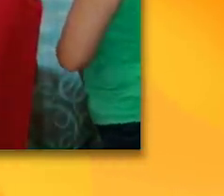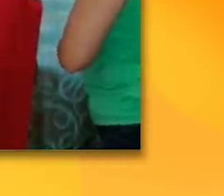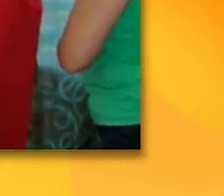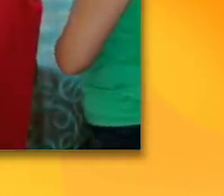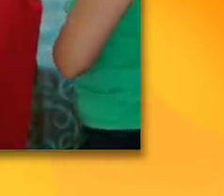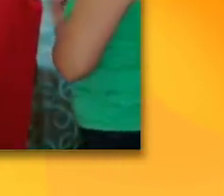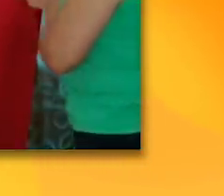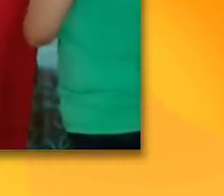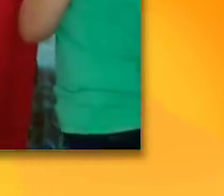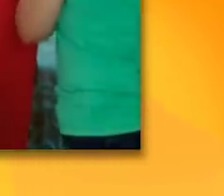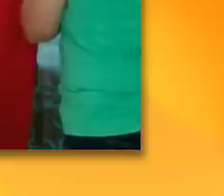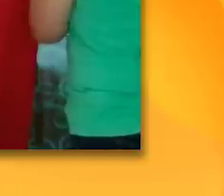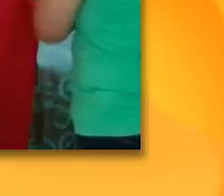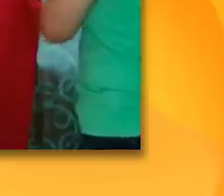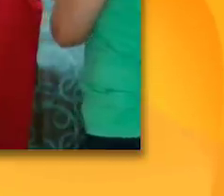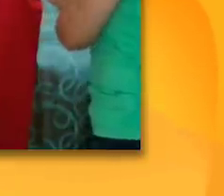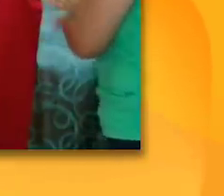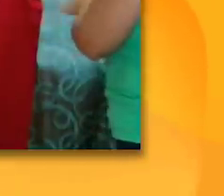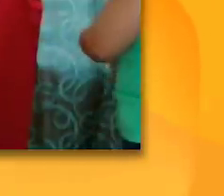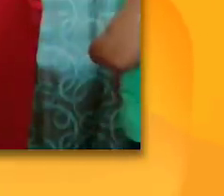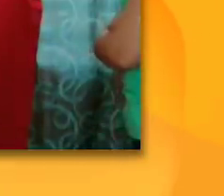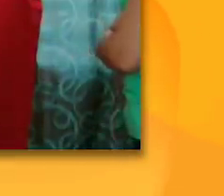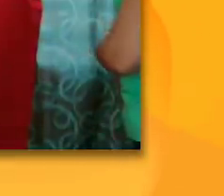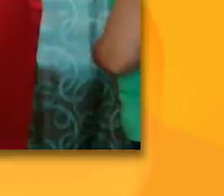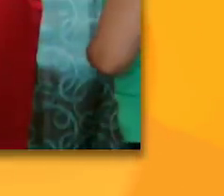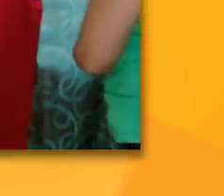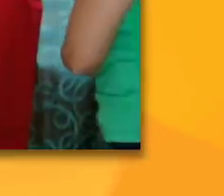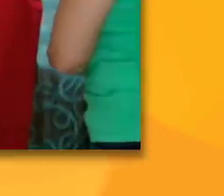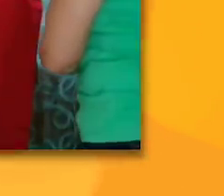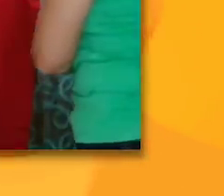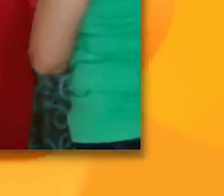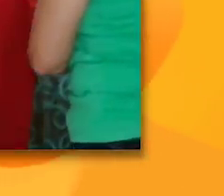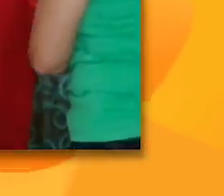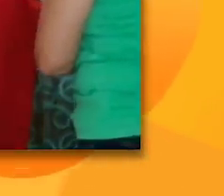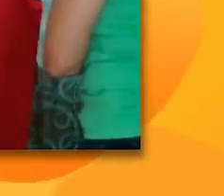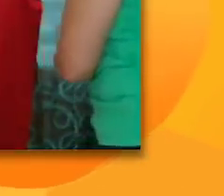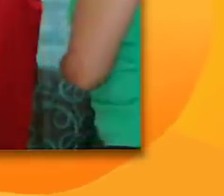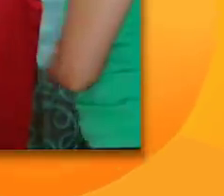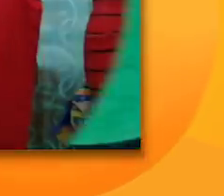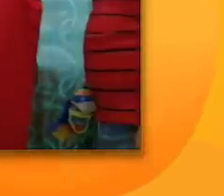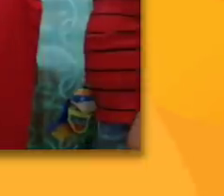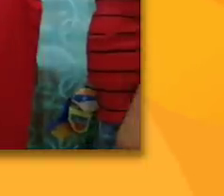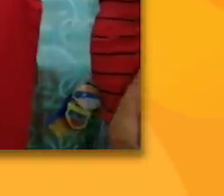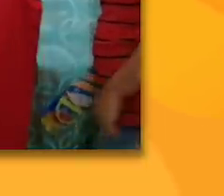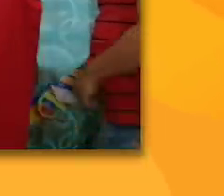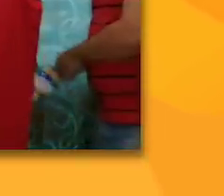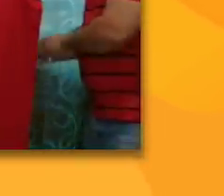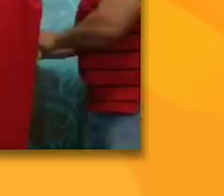Yeah.